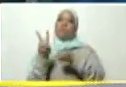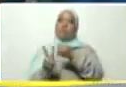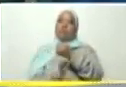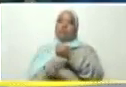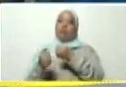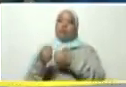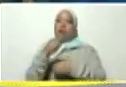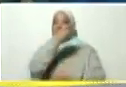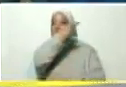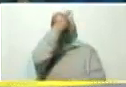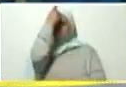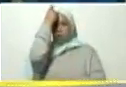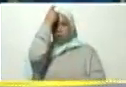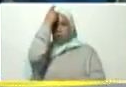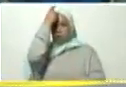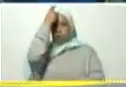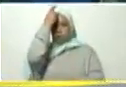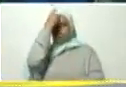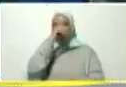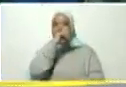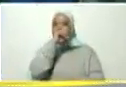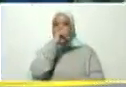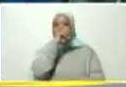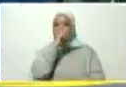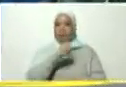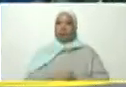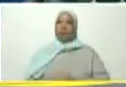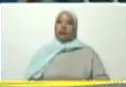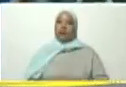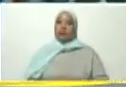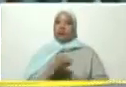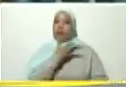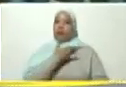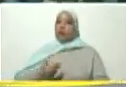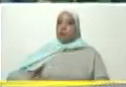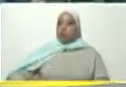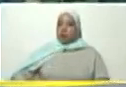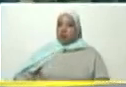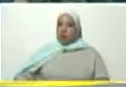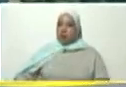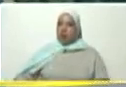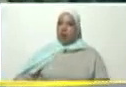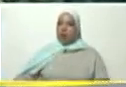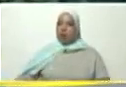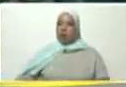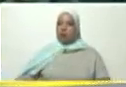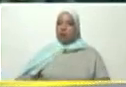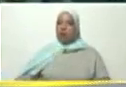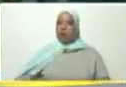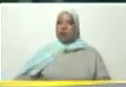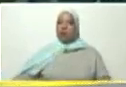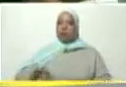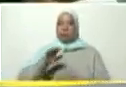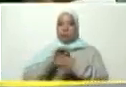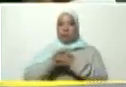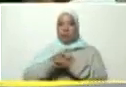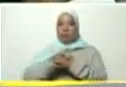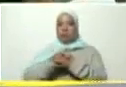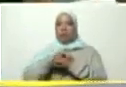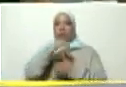diosdado cabello rondón por parte del vicepresidente organización compañero Pedro